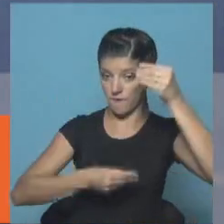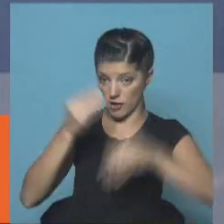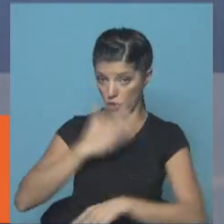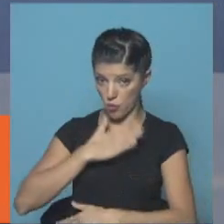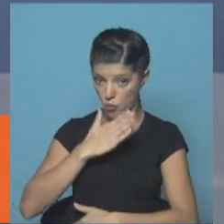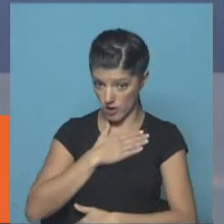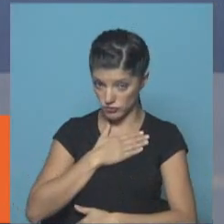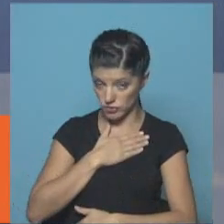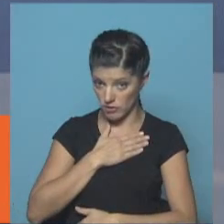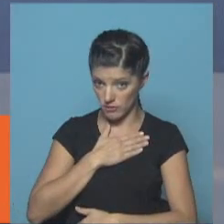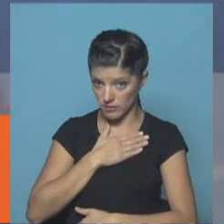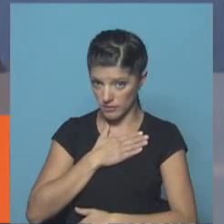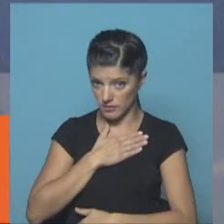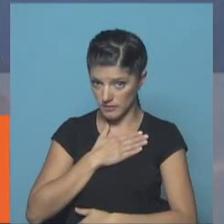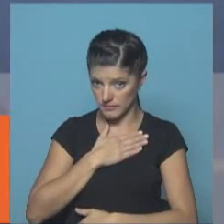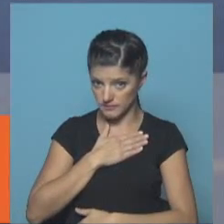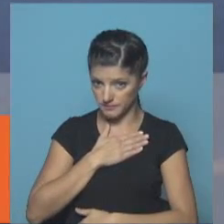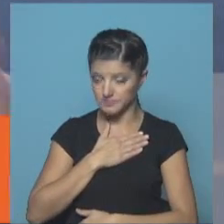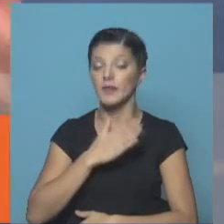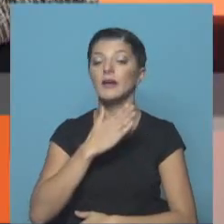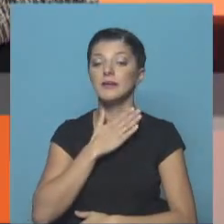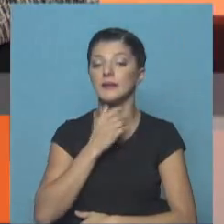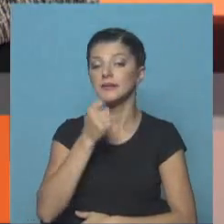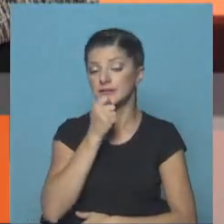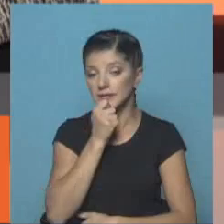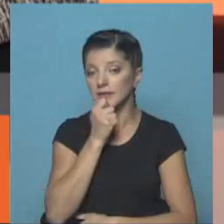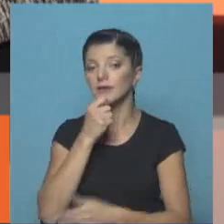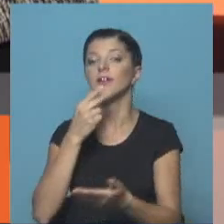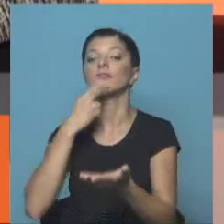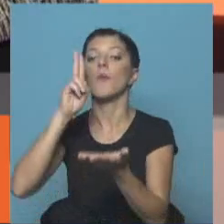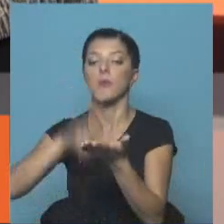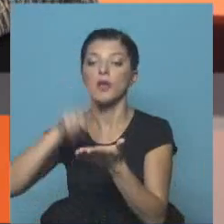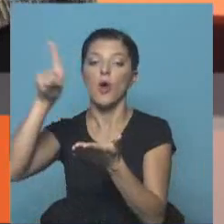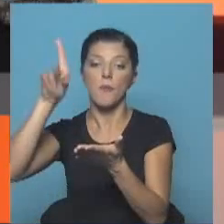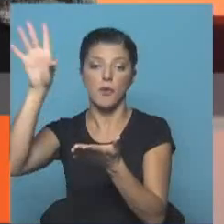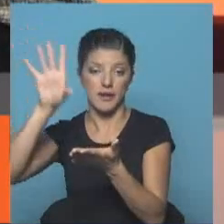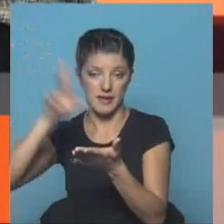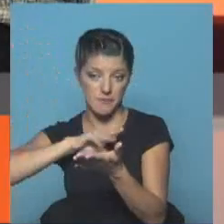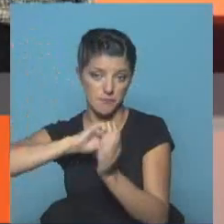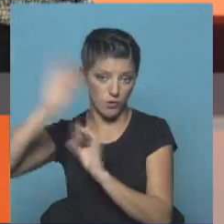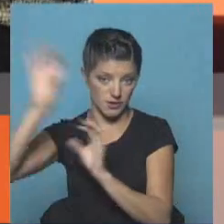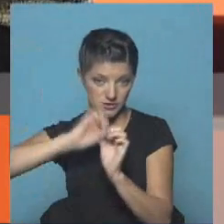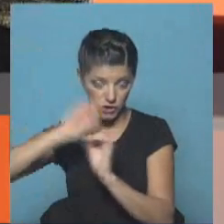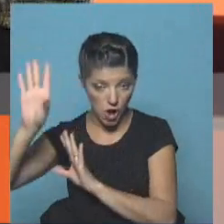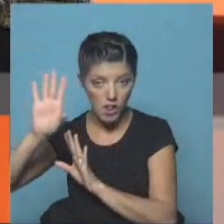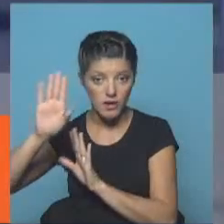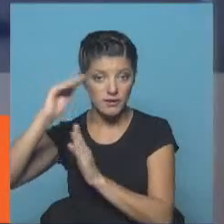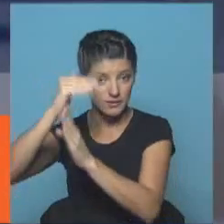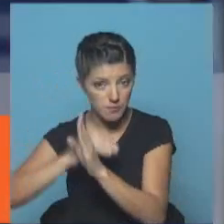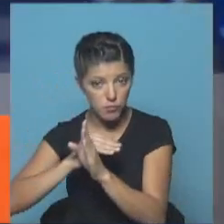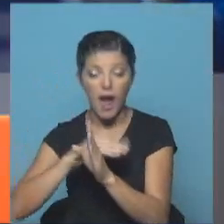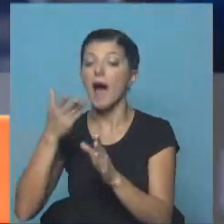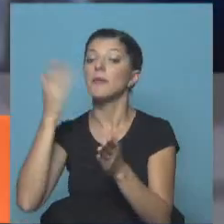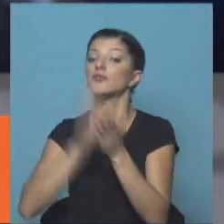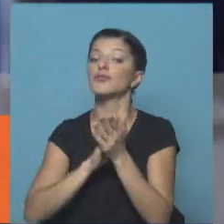cuentas fiscales, el descenso de aranceles o cobro de aranceles de importación por el hecho que eliminamos aranceles de Europa. Estamos hablando de negocios